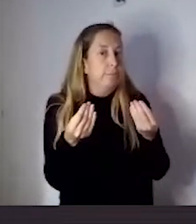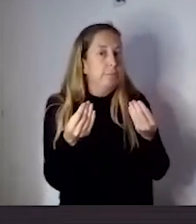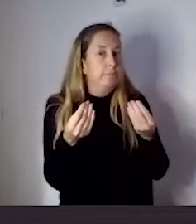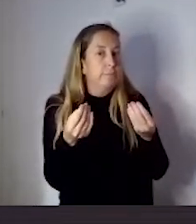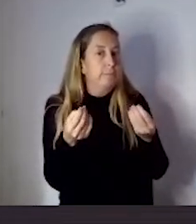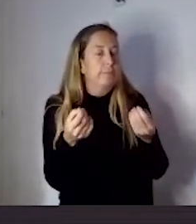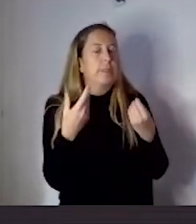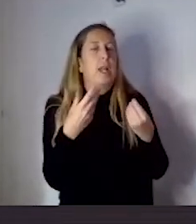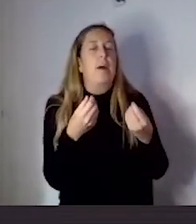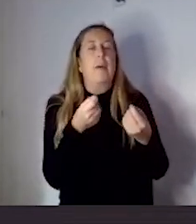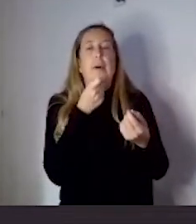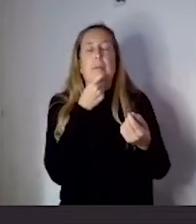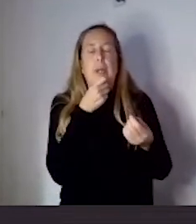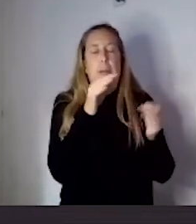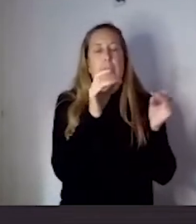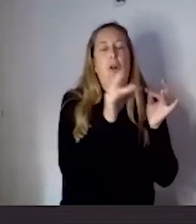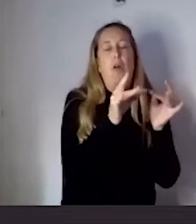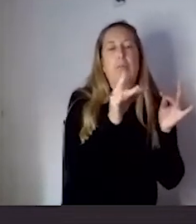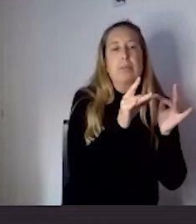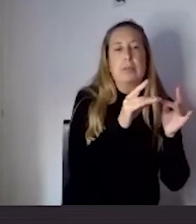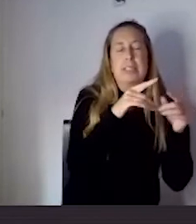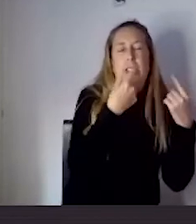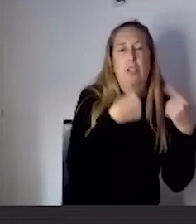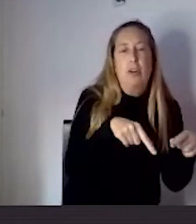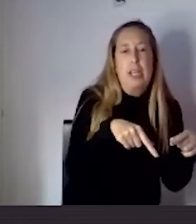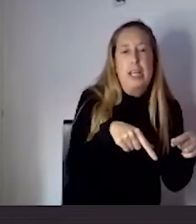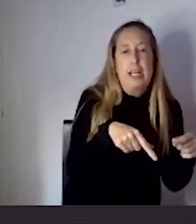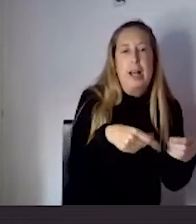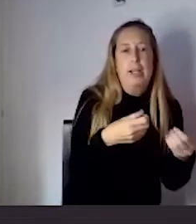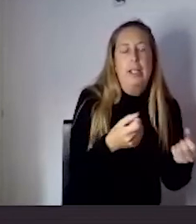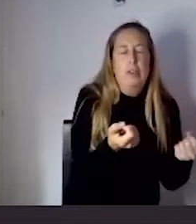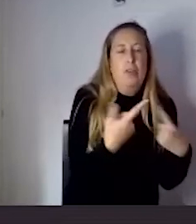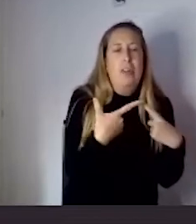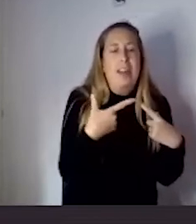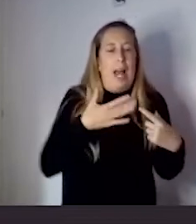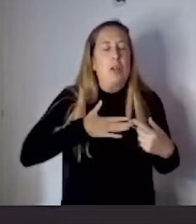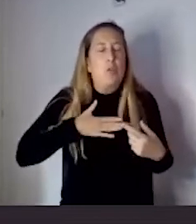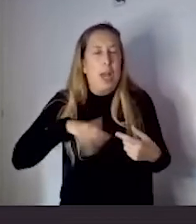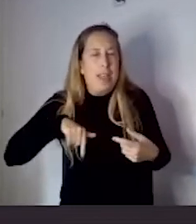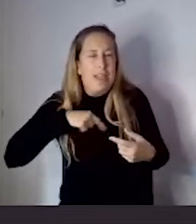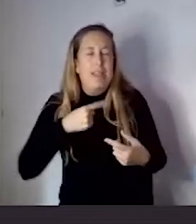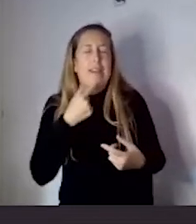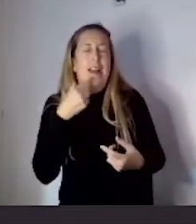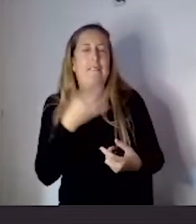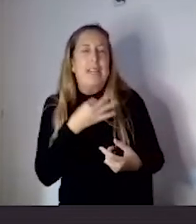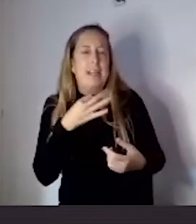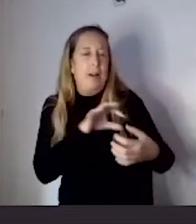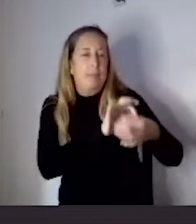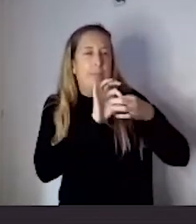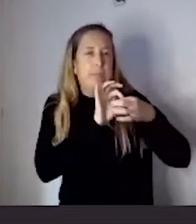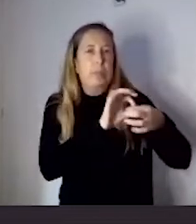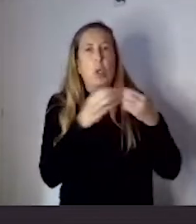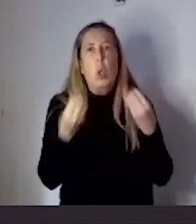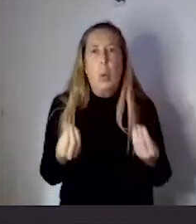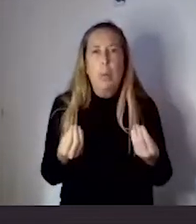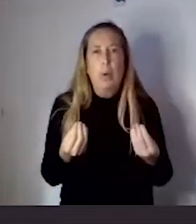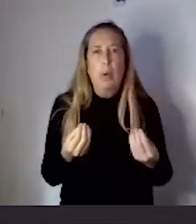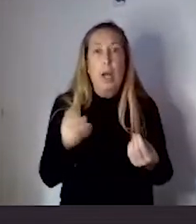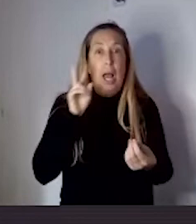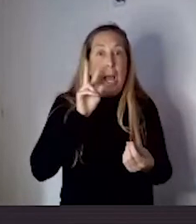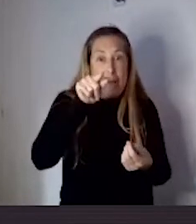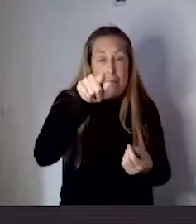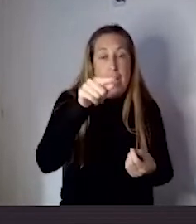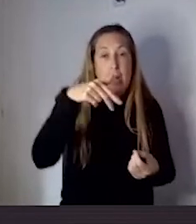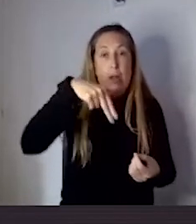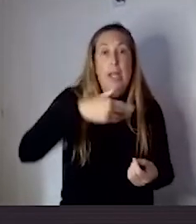integramos tecnologías conectadas en nuestra realidad aquí ven una en este de un artista muy famosa llamada